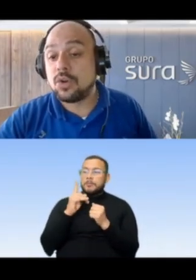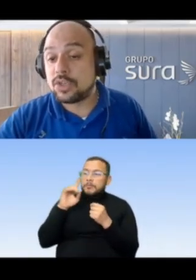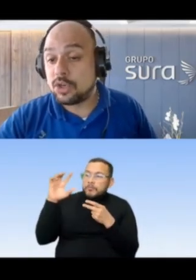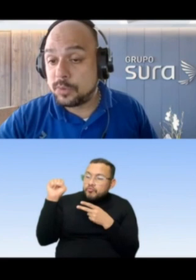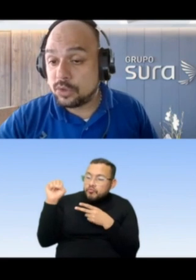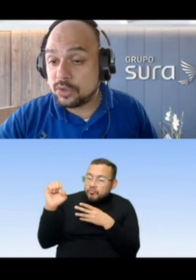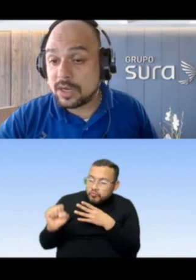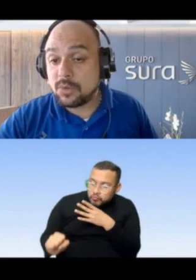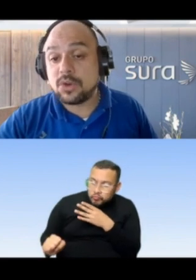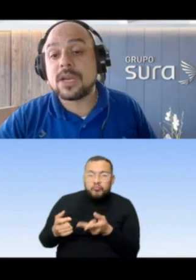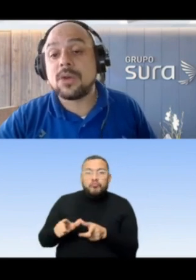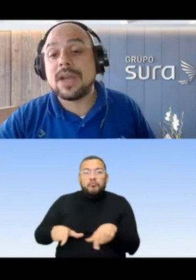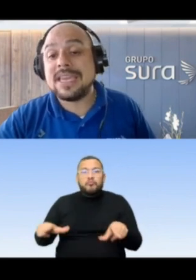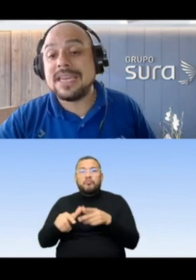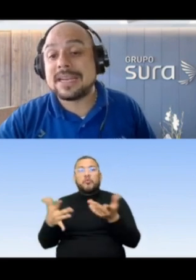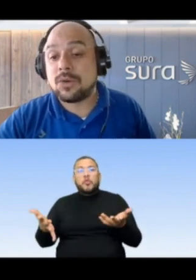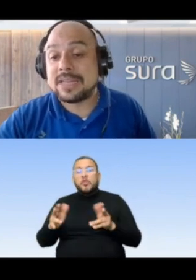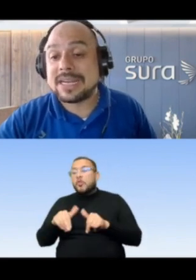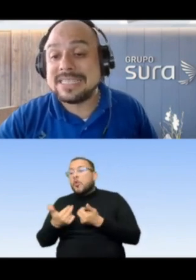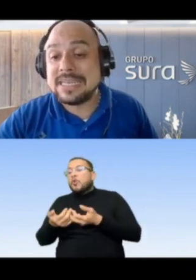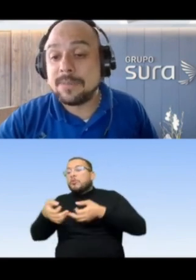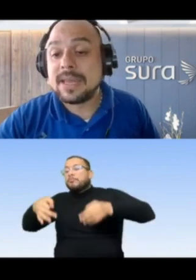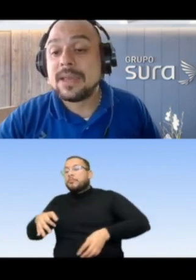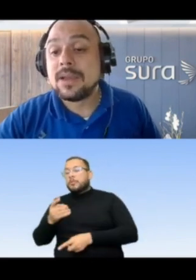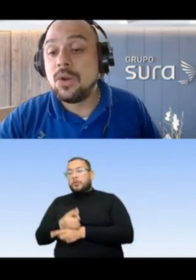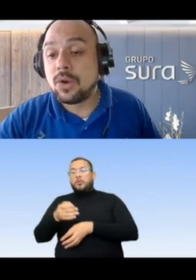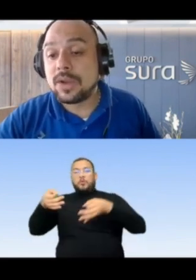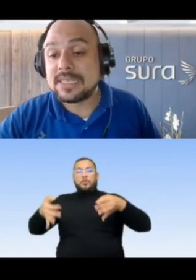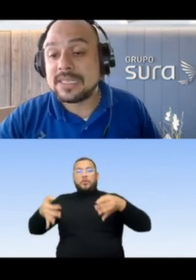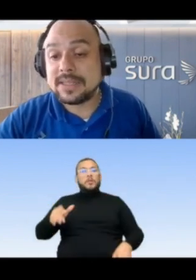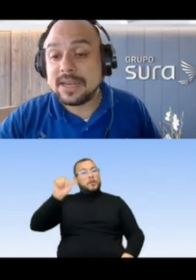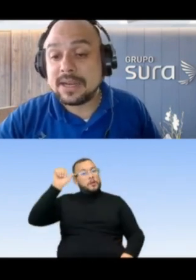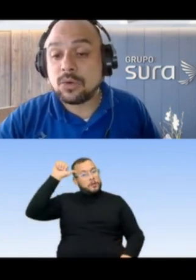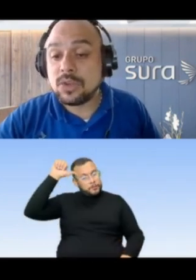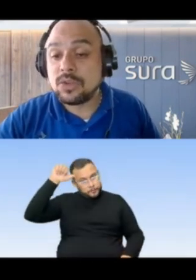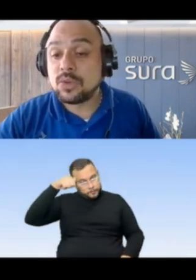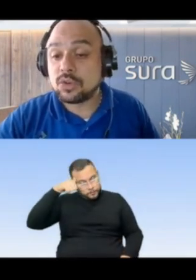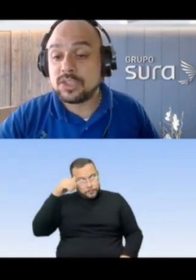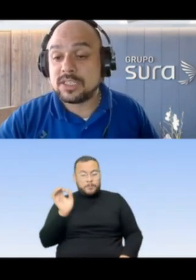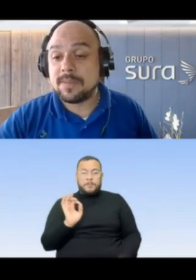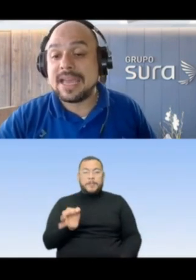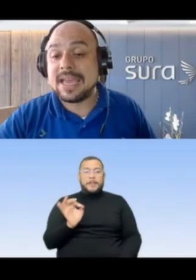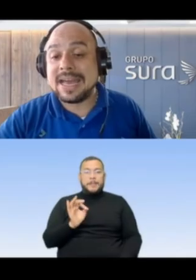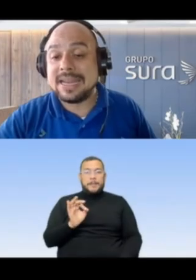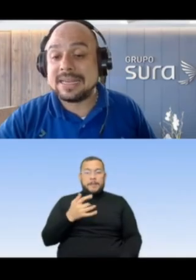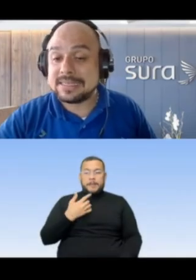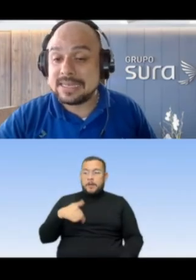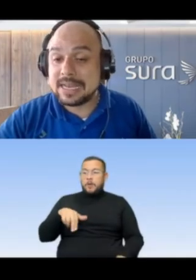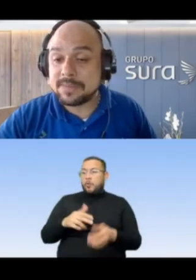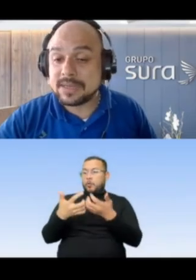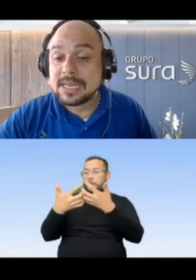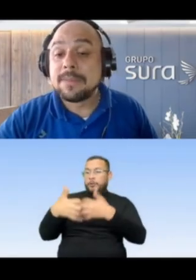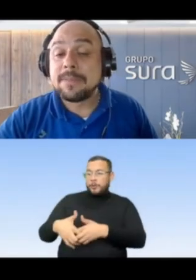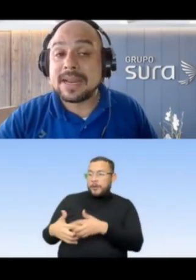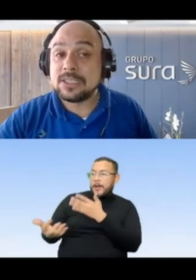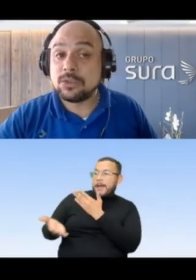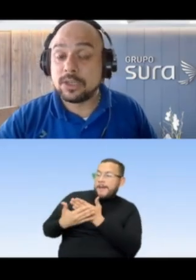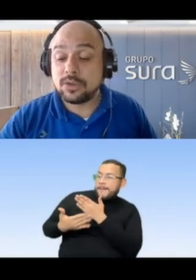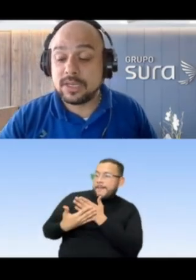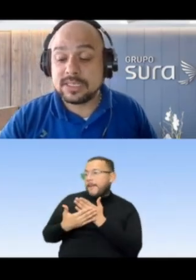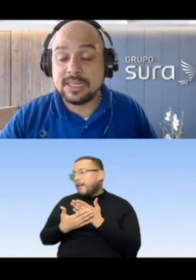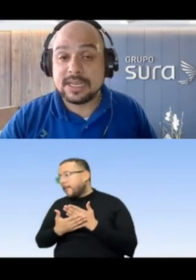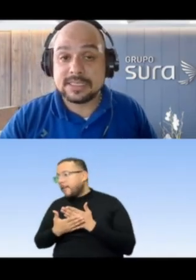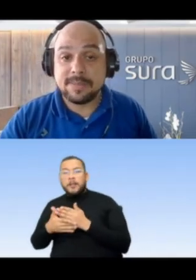de evacuación, conocer los puntos de reuniones seguras y recordar siempre lo que se debe tener con nuestro sistema de alertas y alarmas